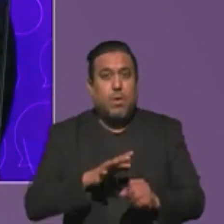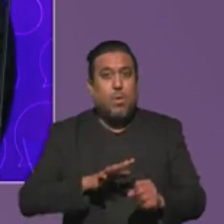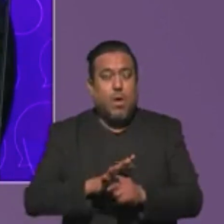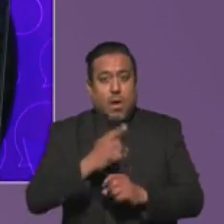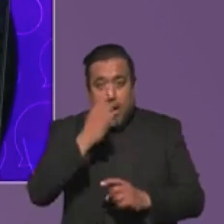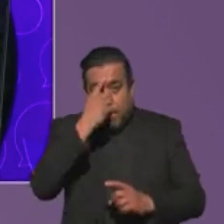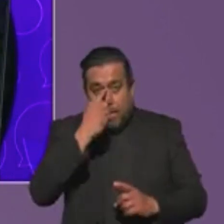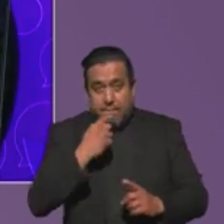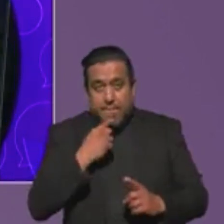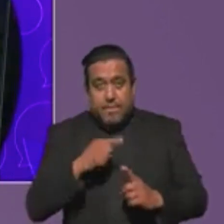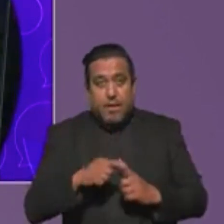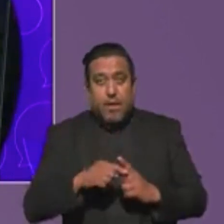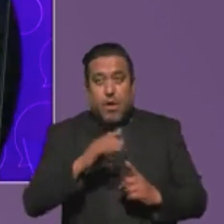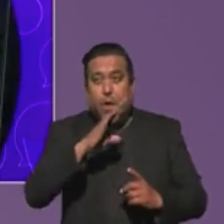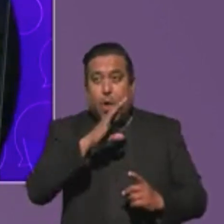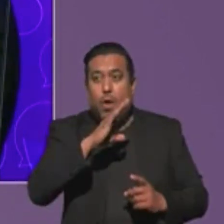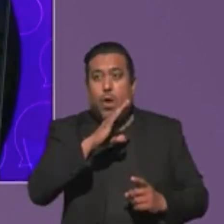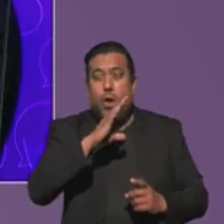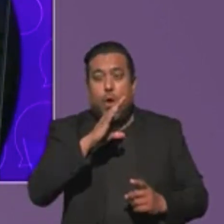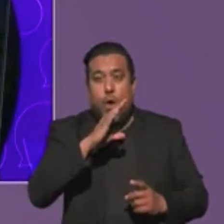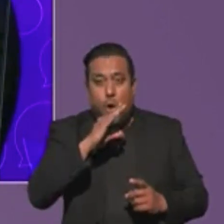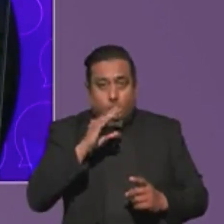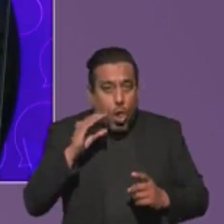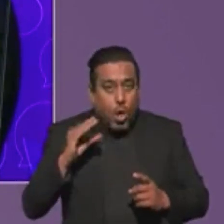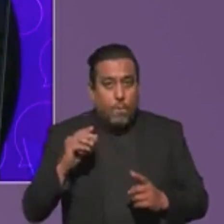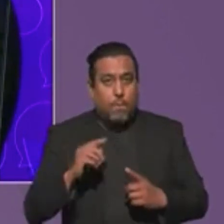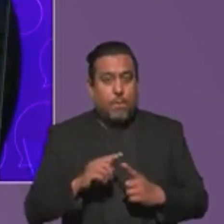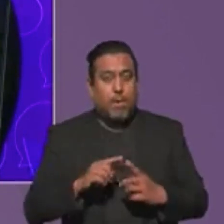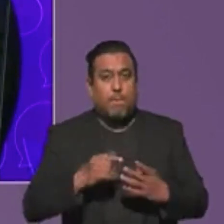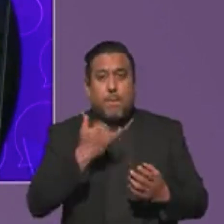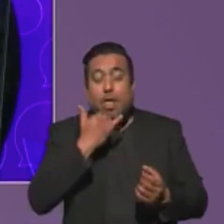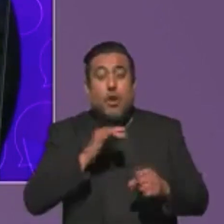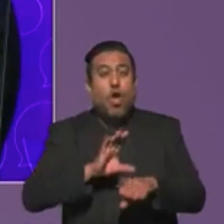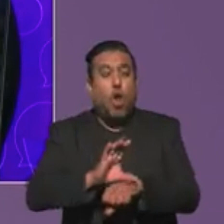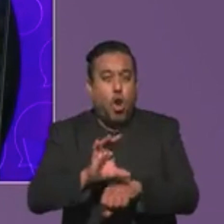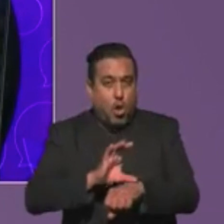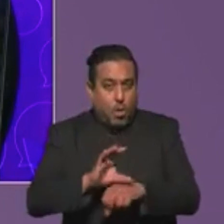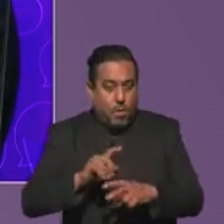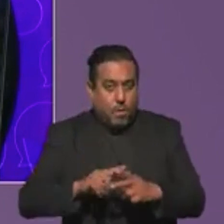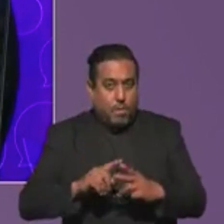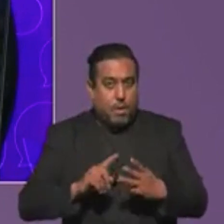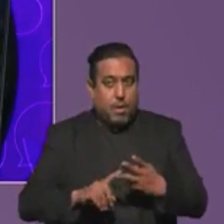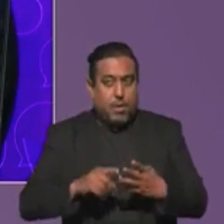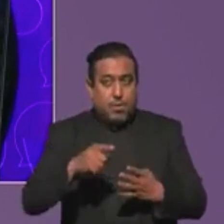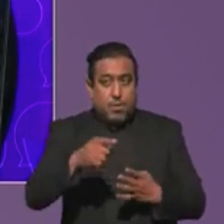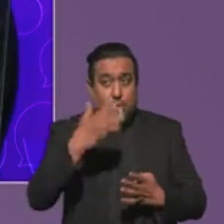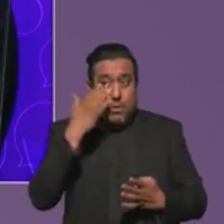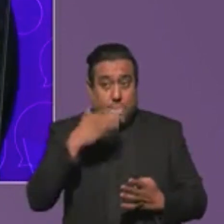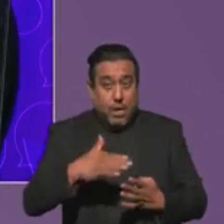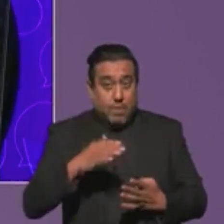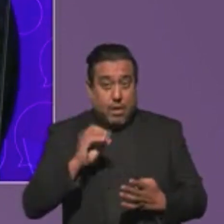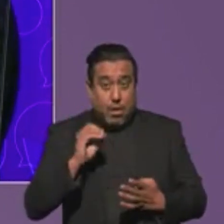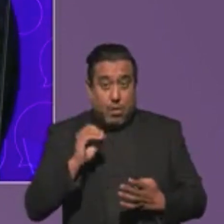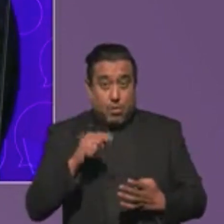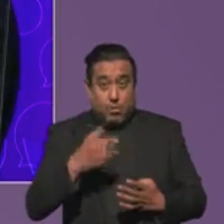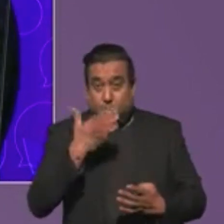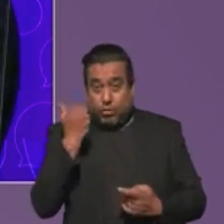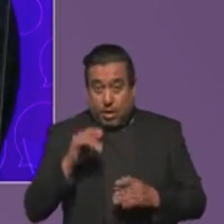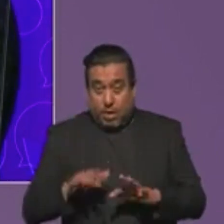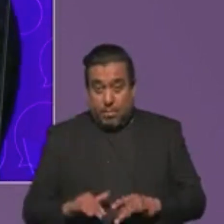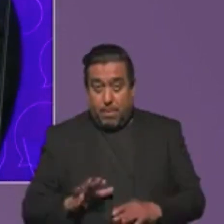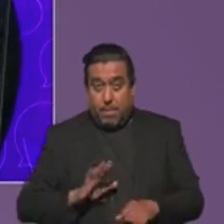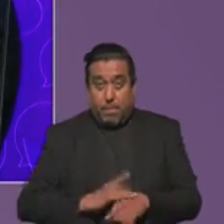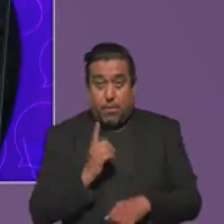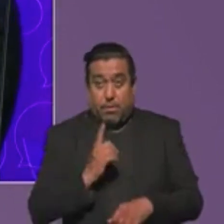con fotos de Colombia con fotos de otros lados usted sabe eso o porque el que le maneja O no lo quiere nada o no le sabe Mucho